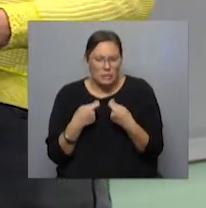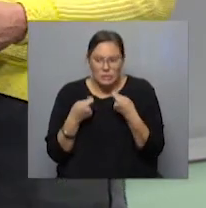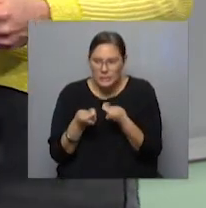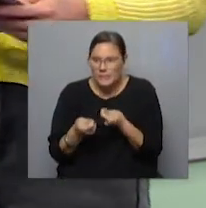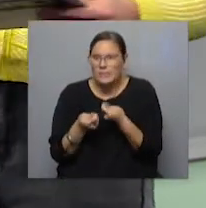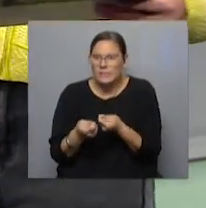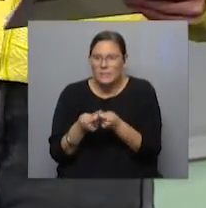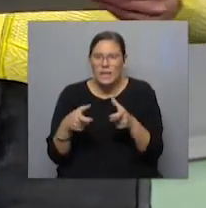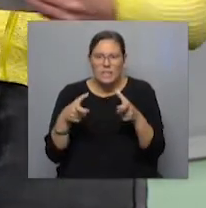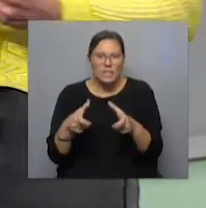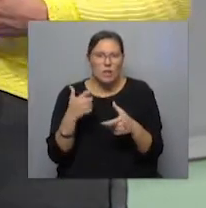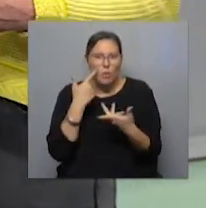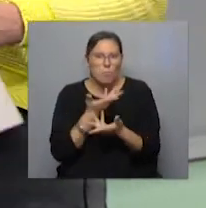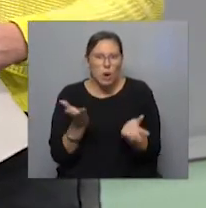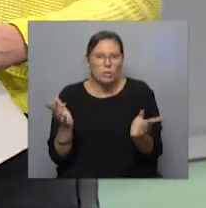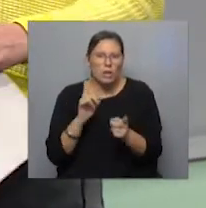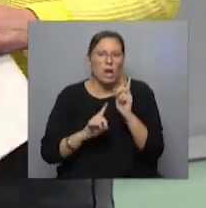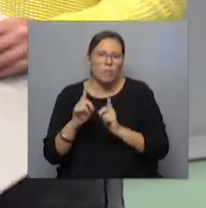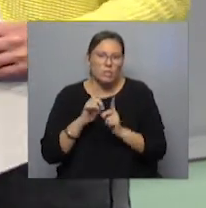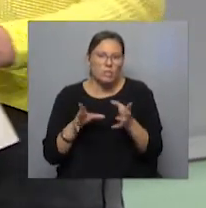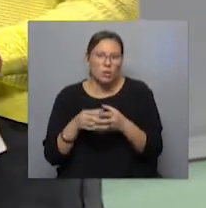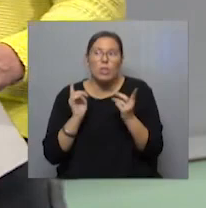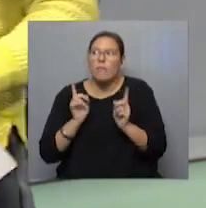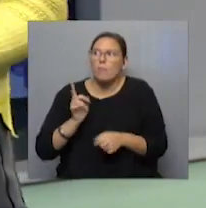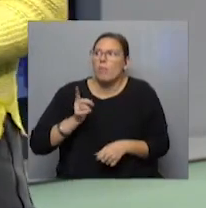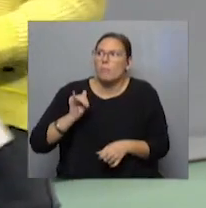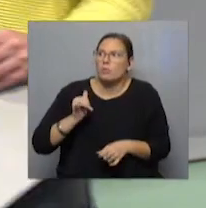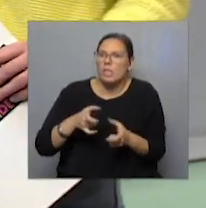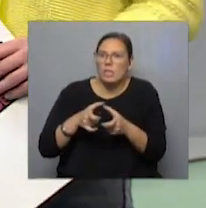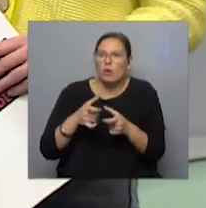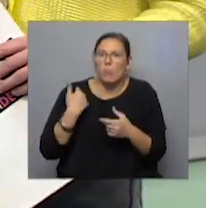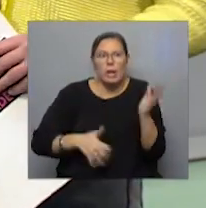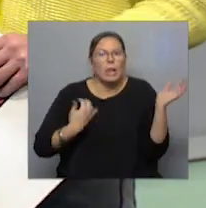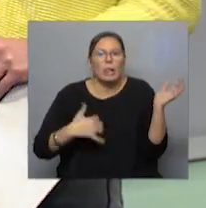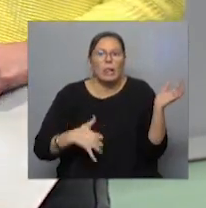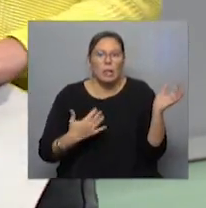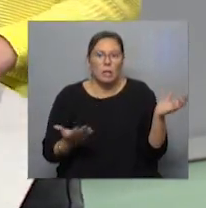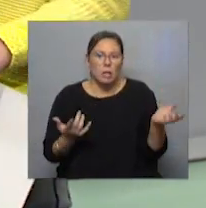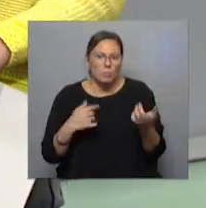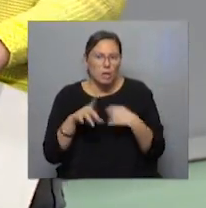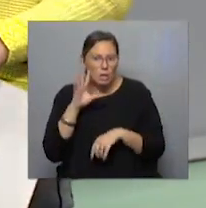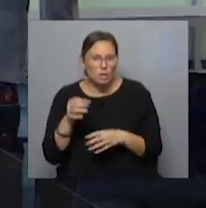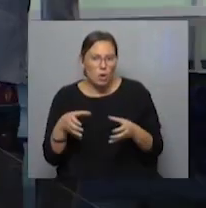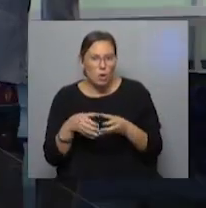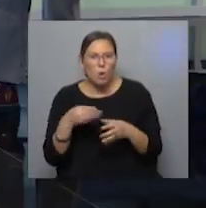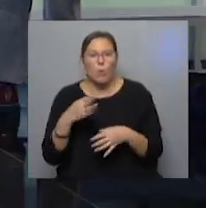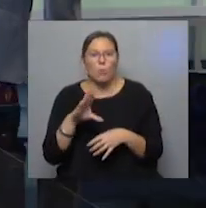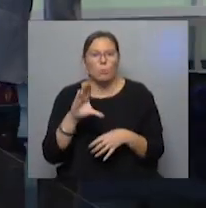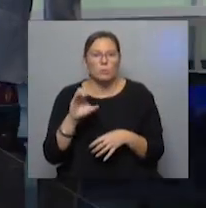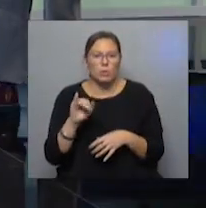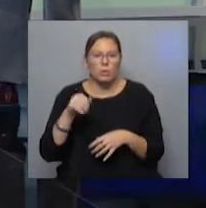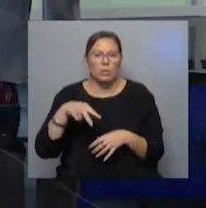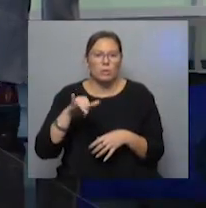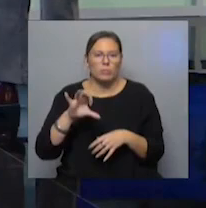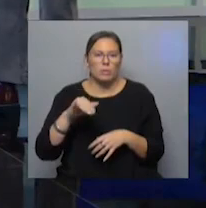para hacer una muestra, que a veces, viste, decís, está, claro, tenemos que sacar un disco para salir a tocar o no sé qué. Creo que Buceo Invisible, eso nunca...